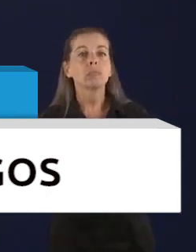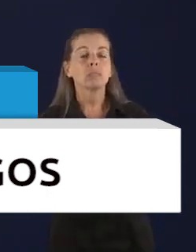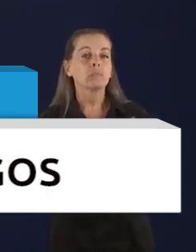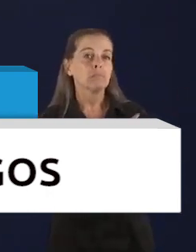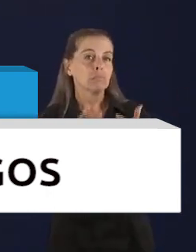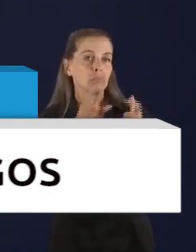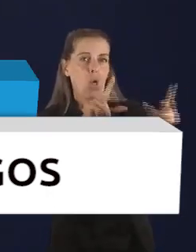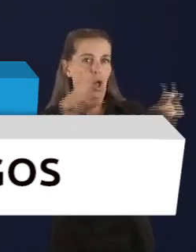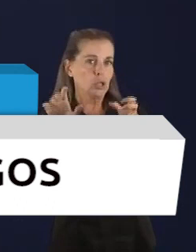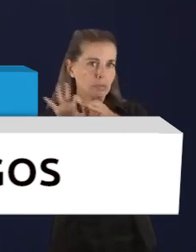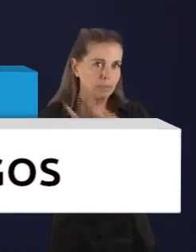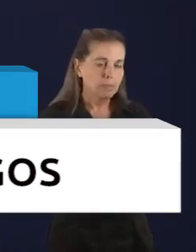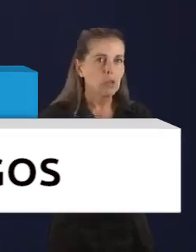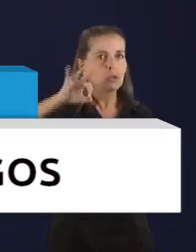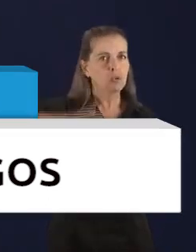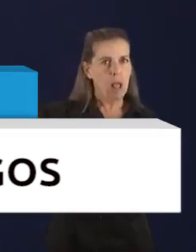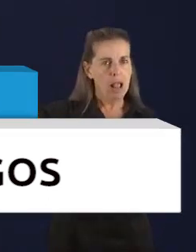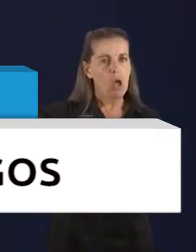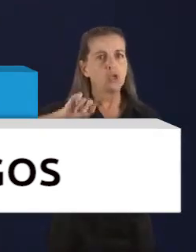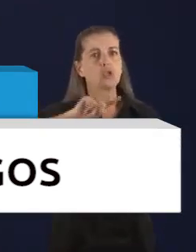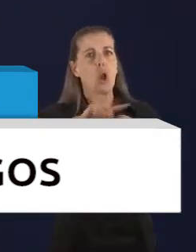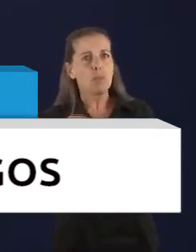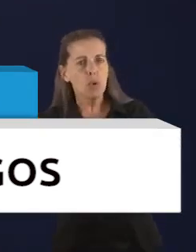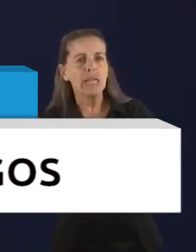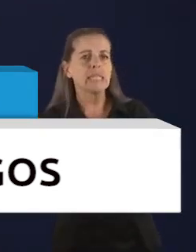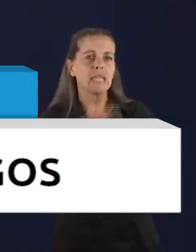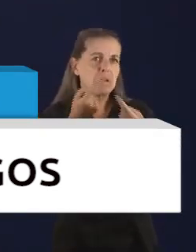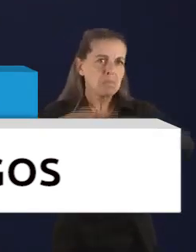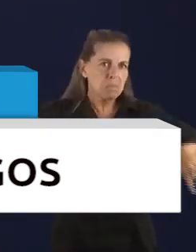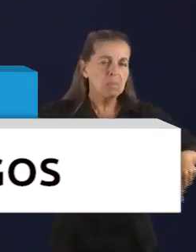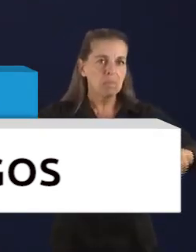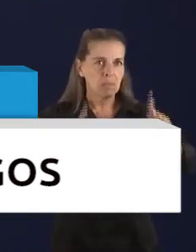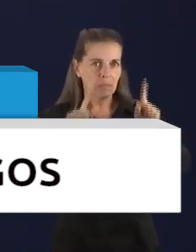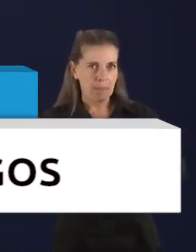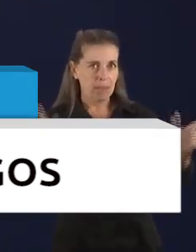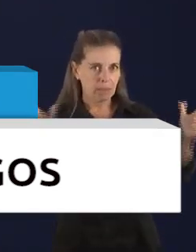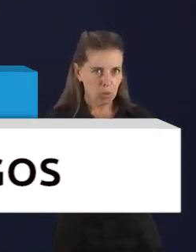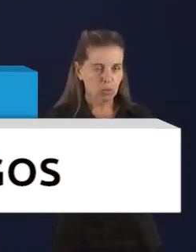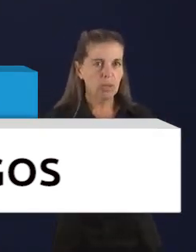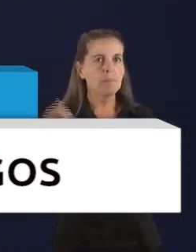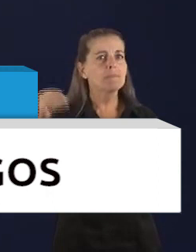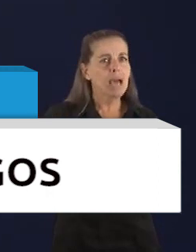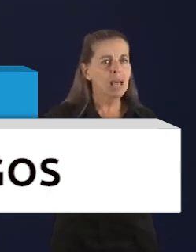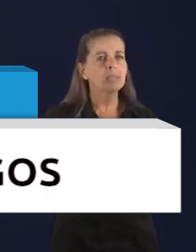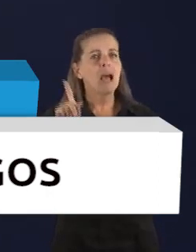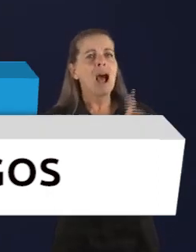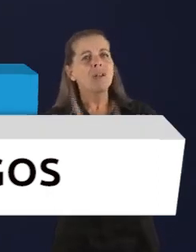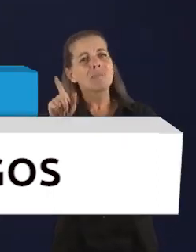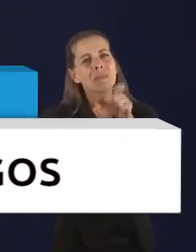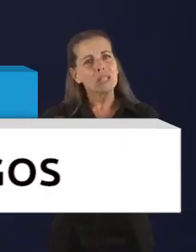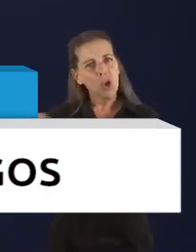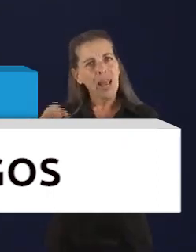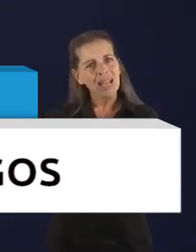a los salarios de los funcionarios o de los exfuncionarios sino que además eh algunas de estas personas habían